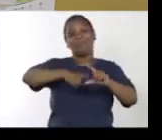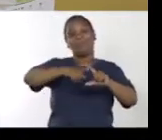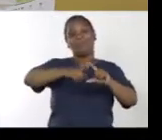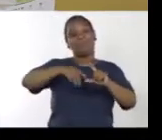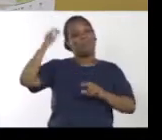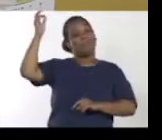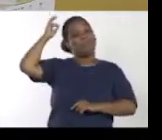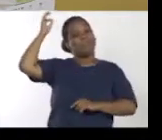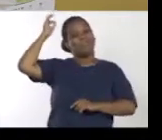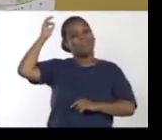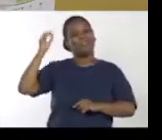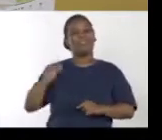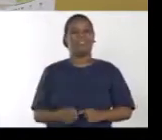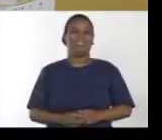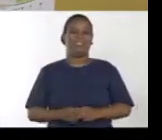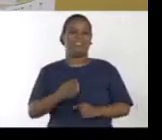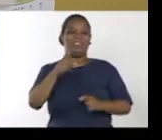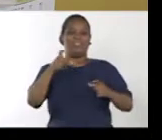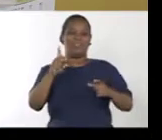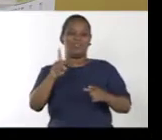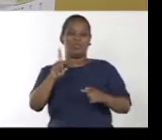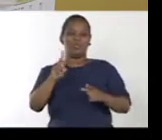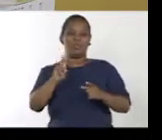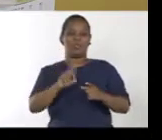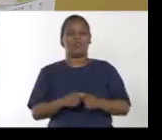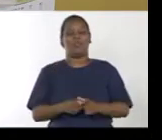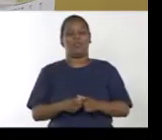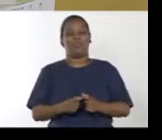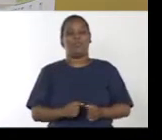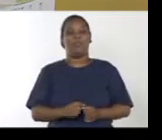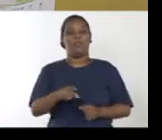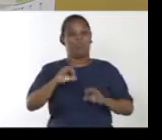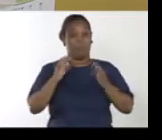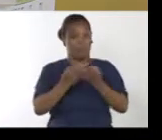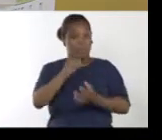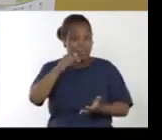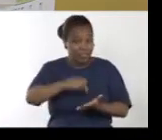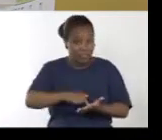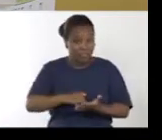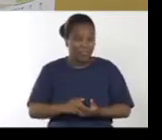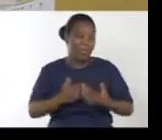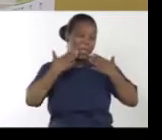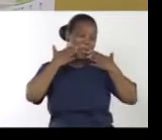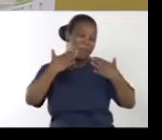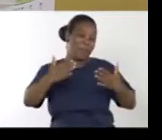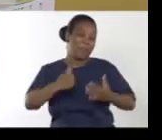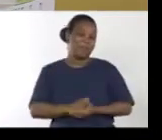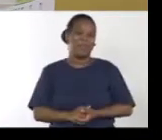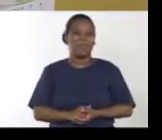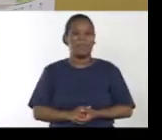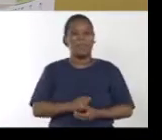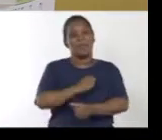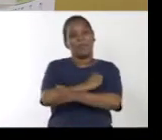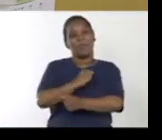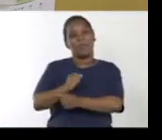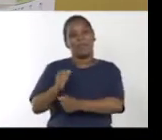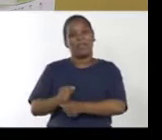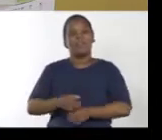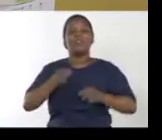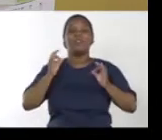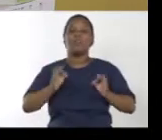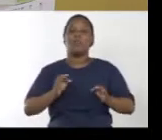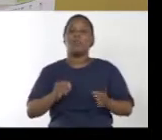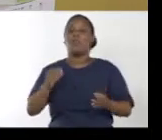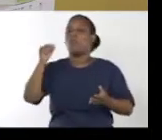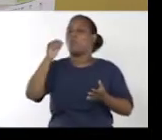de lengua española en la unidad 12. ¿Sus familiares también están? ¡Qué bien! Los maestros